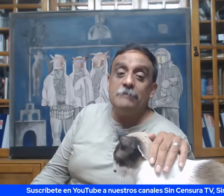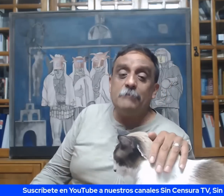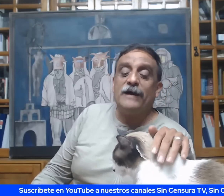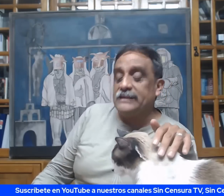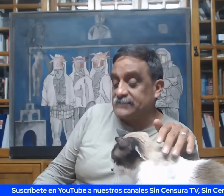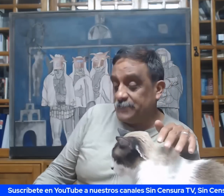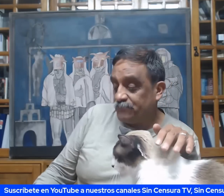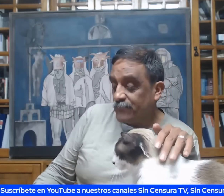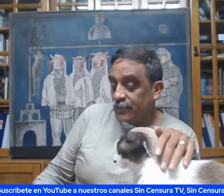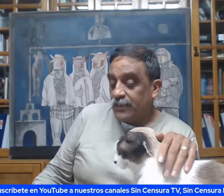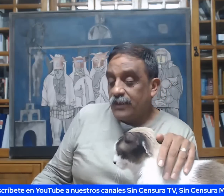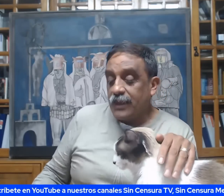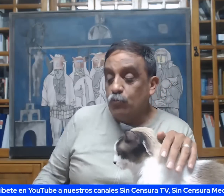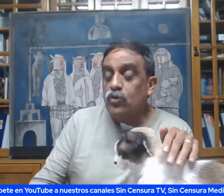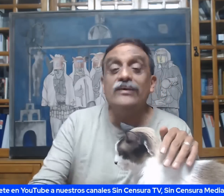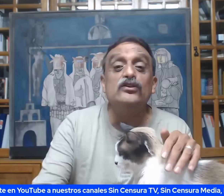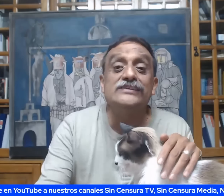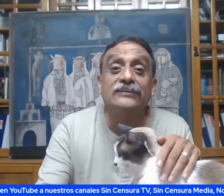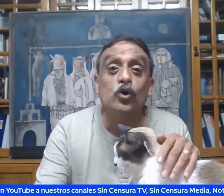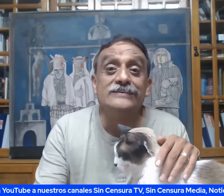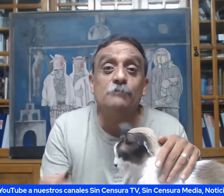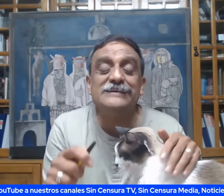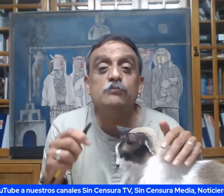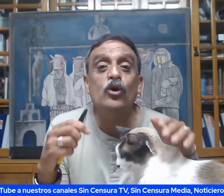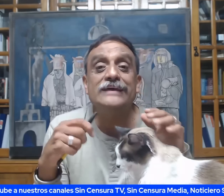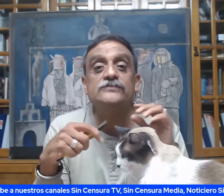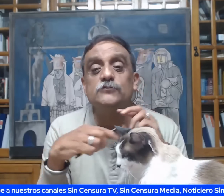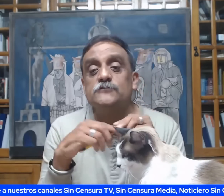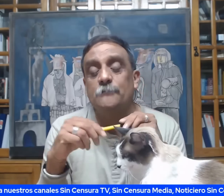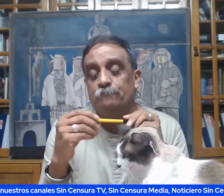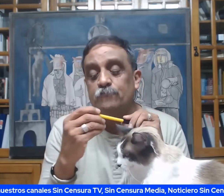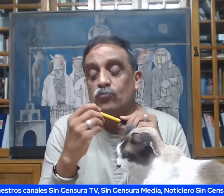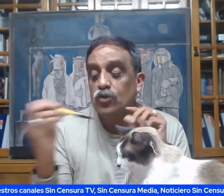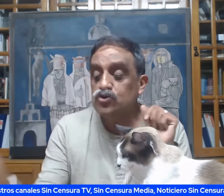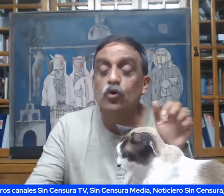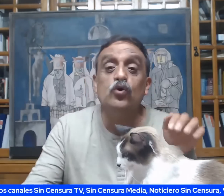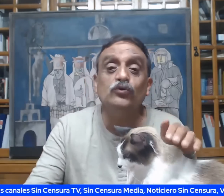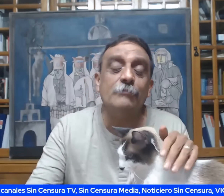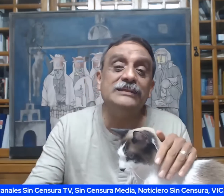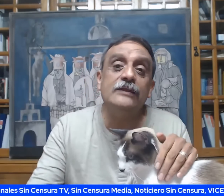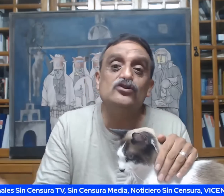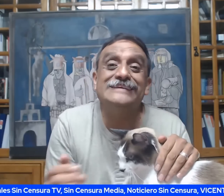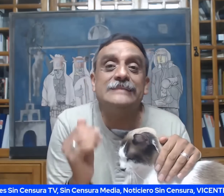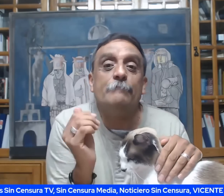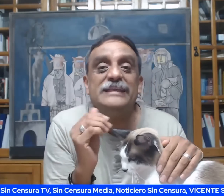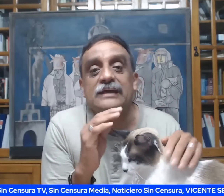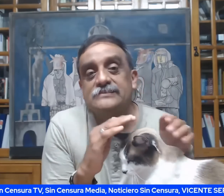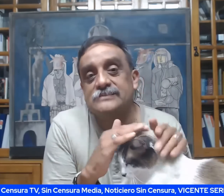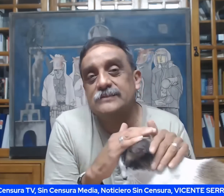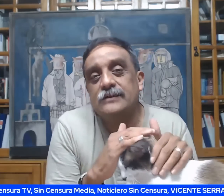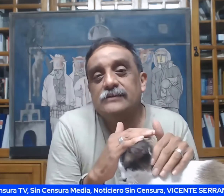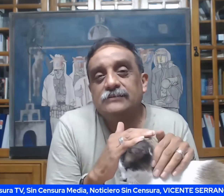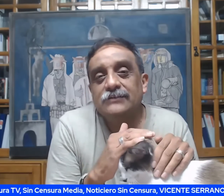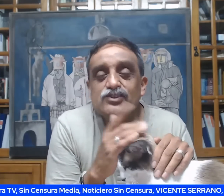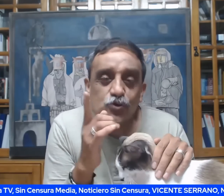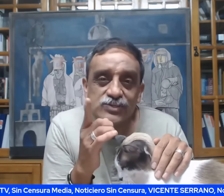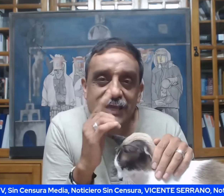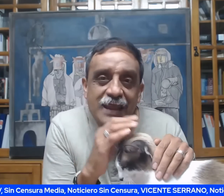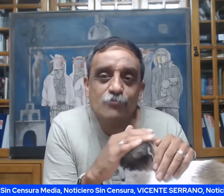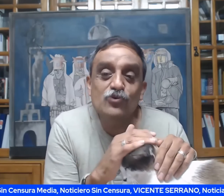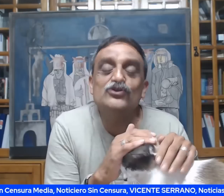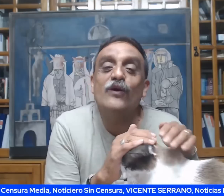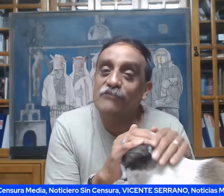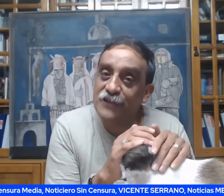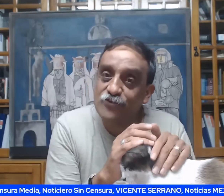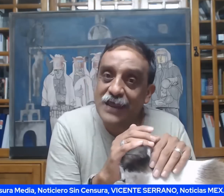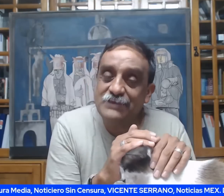opinión, pero a mí me parece que uno de los sectores más molestos son justamente los itamitas. Eso lo